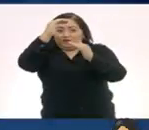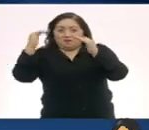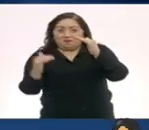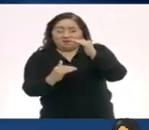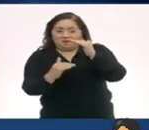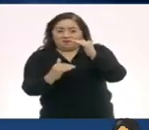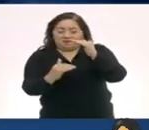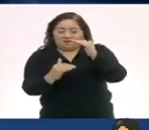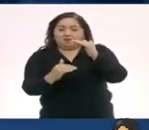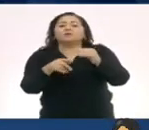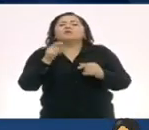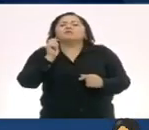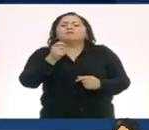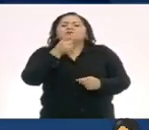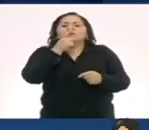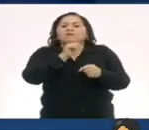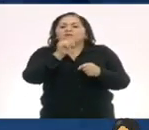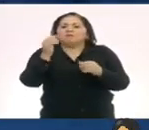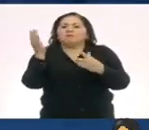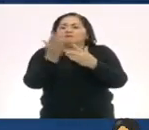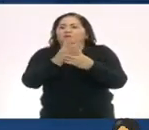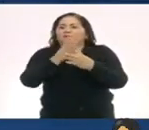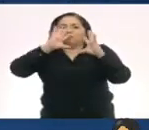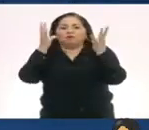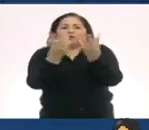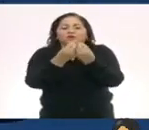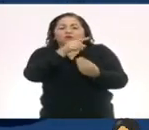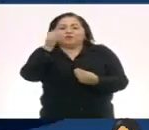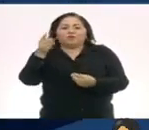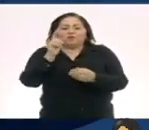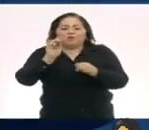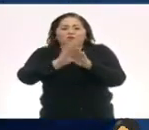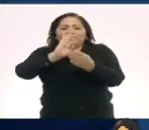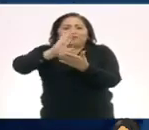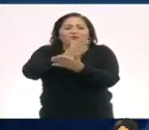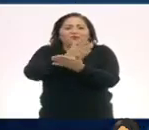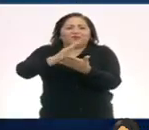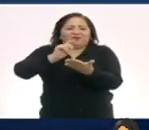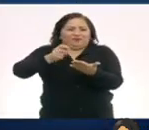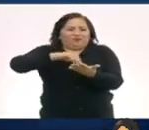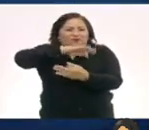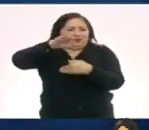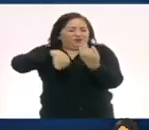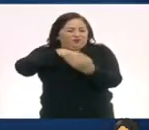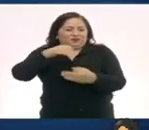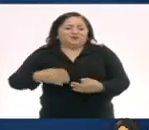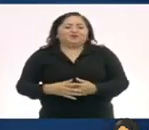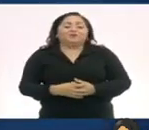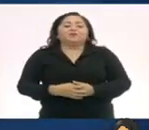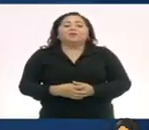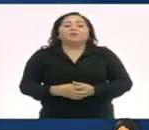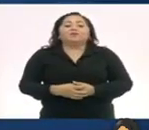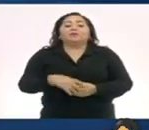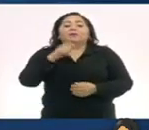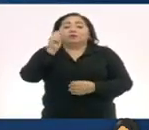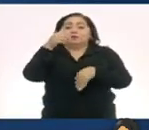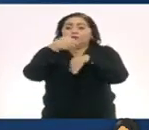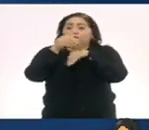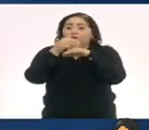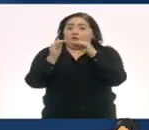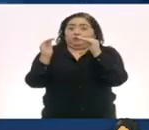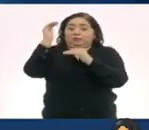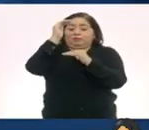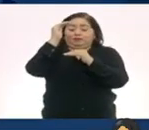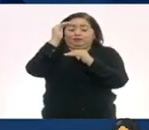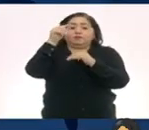es el denominador, representa las partes totales en las que se ha dividido el todo. Y que el número de arriba, que es